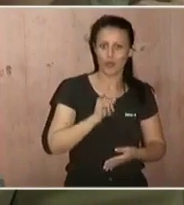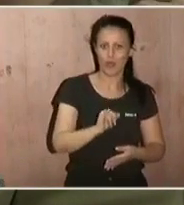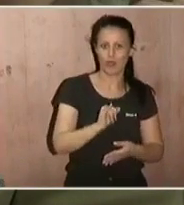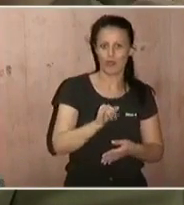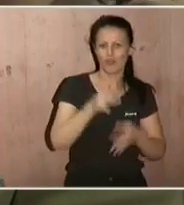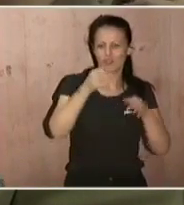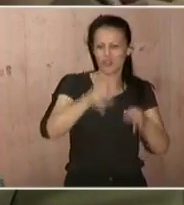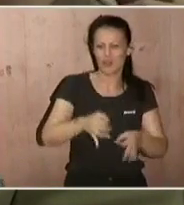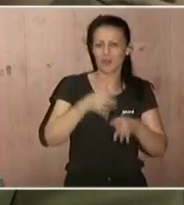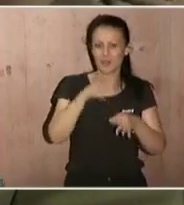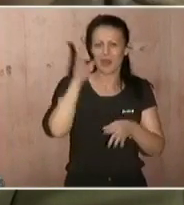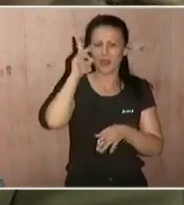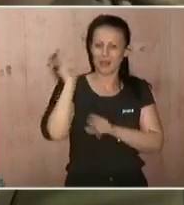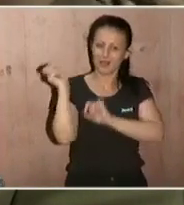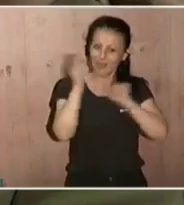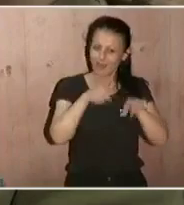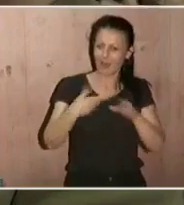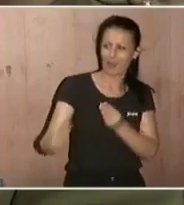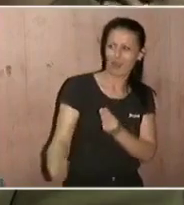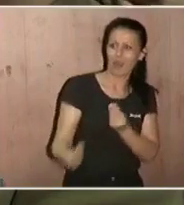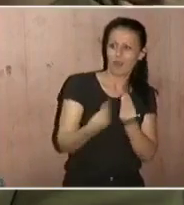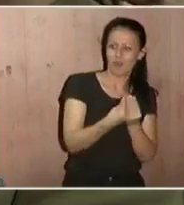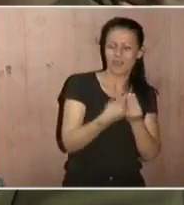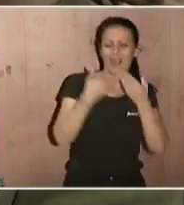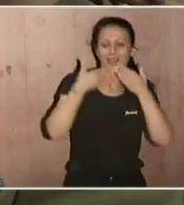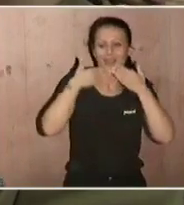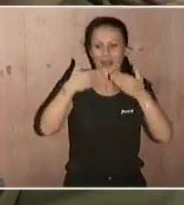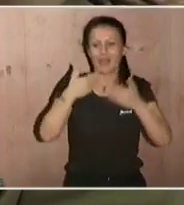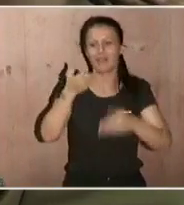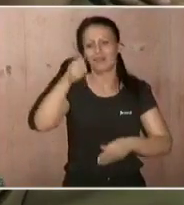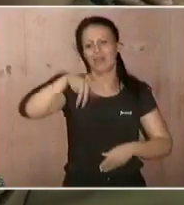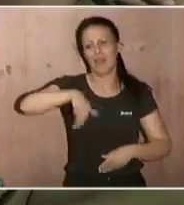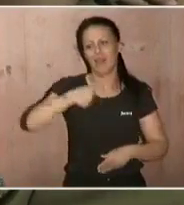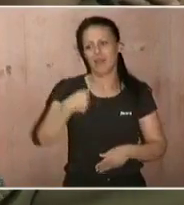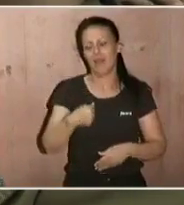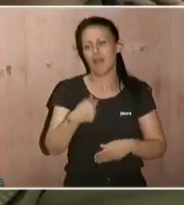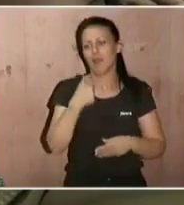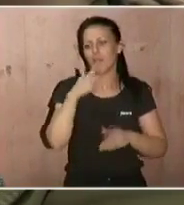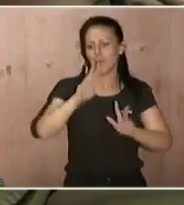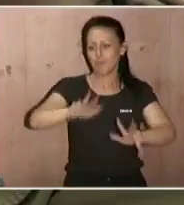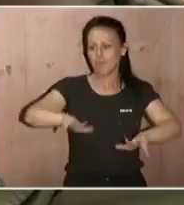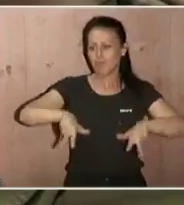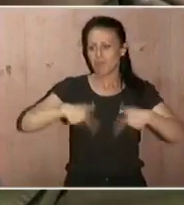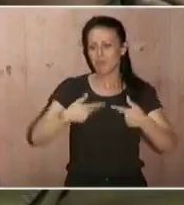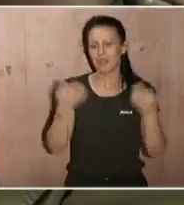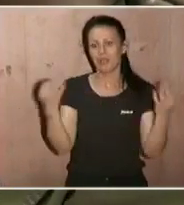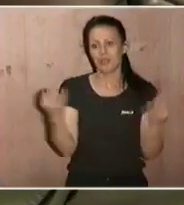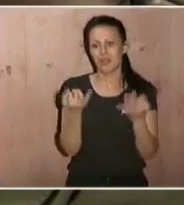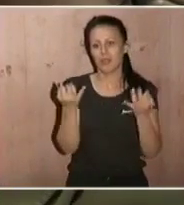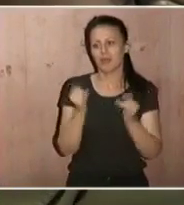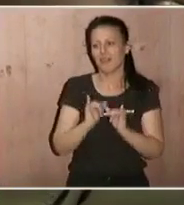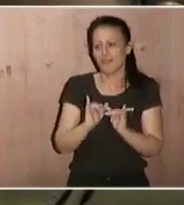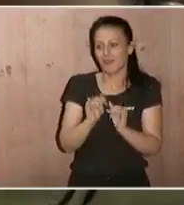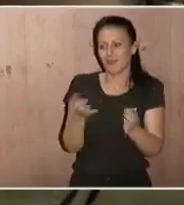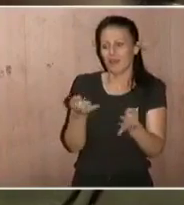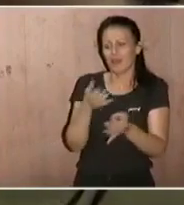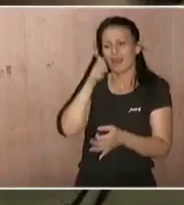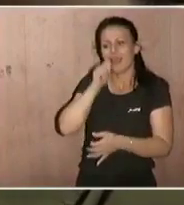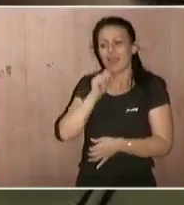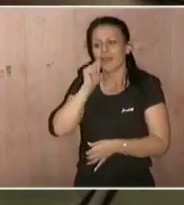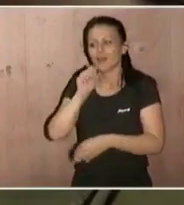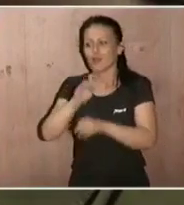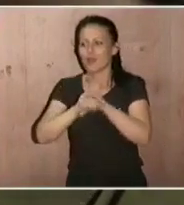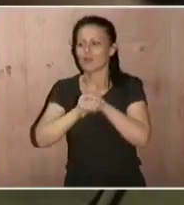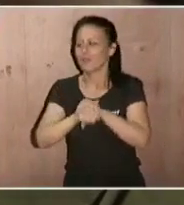acompañabas a Alicante. Muchas gracias, Ana, por permitirnos disfrutar de tu cariño y amistad.